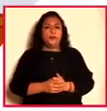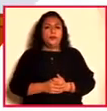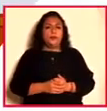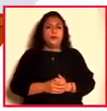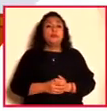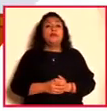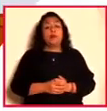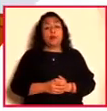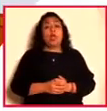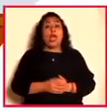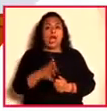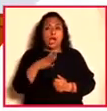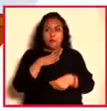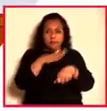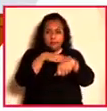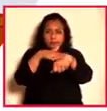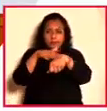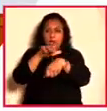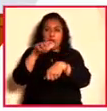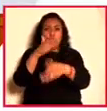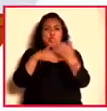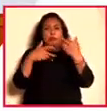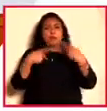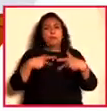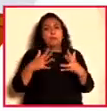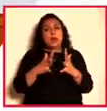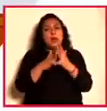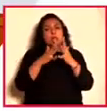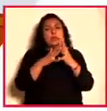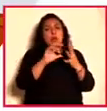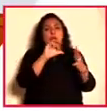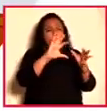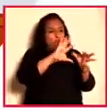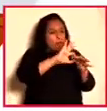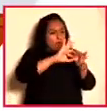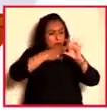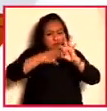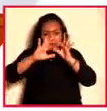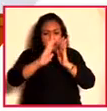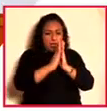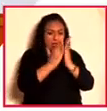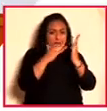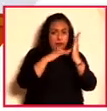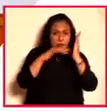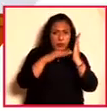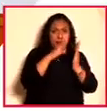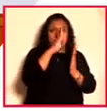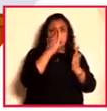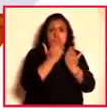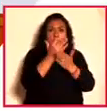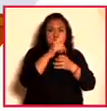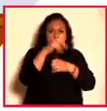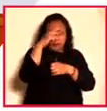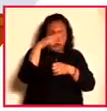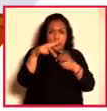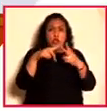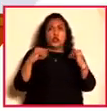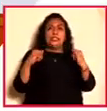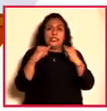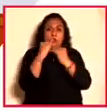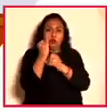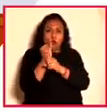Como una manera de convocar a todos los involucrados en la cadena del libro y la lectura, la Biblioteca Nacional de México y el Instituto de